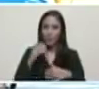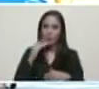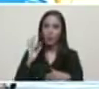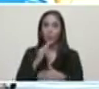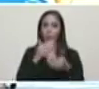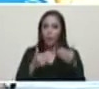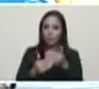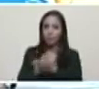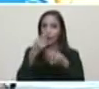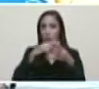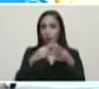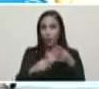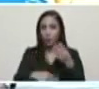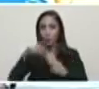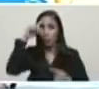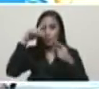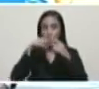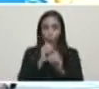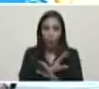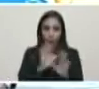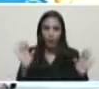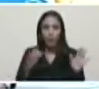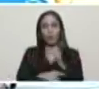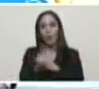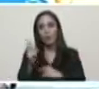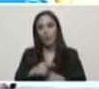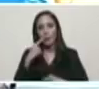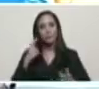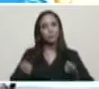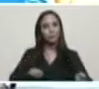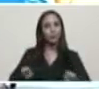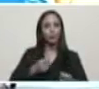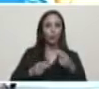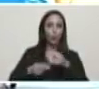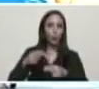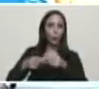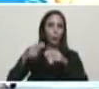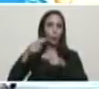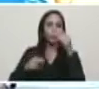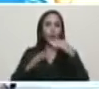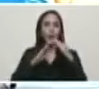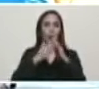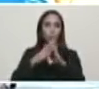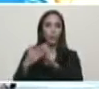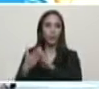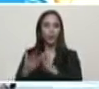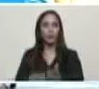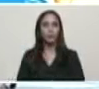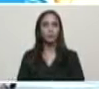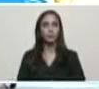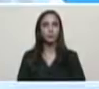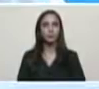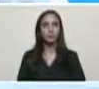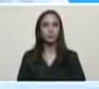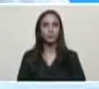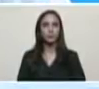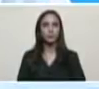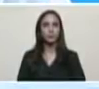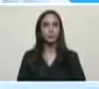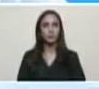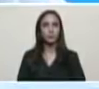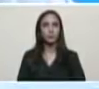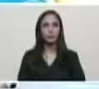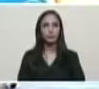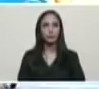avanzar sobre las grandes metas y la autoconstrucción comunal de la vivienda si